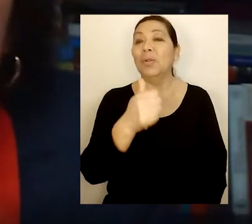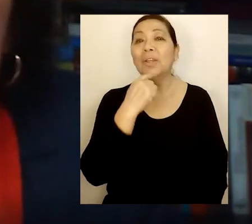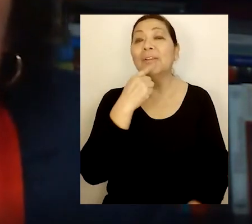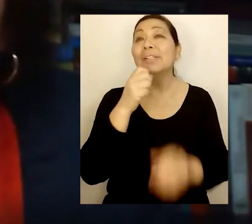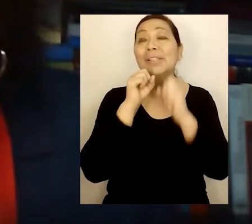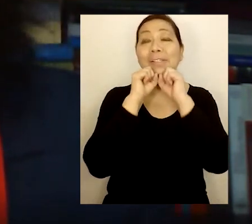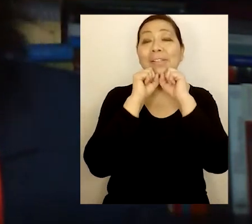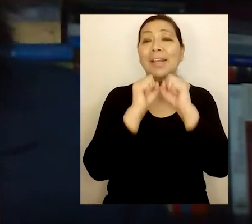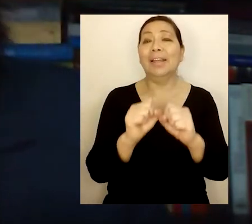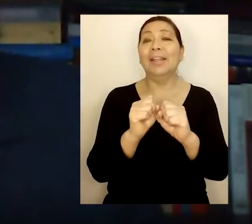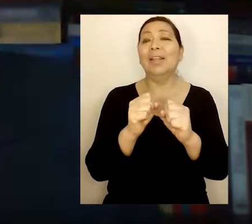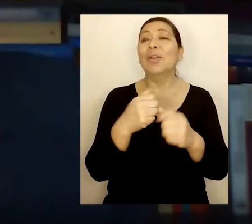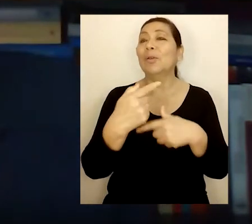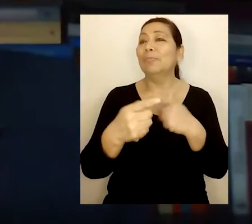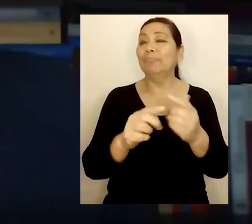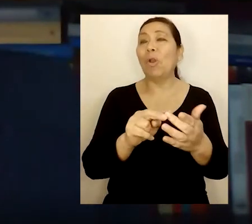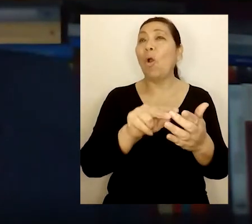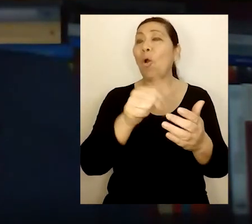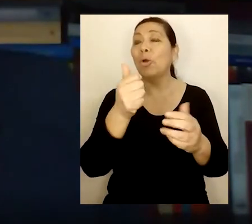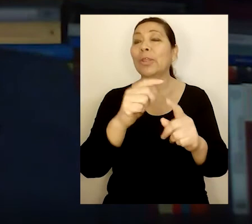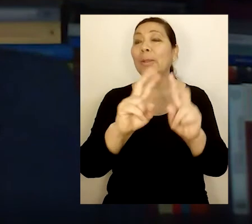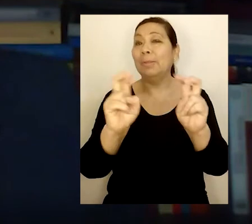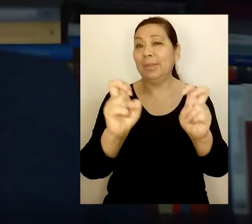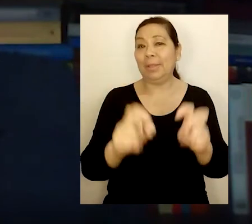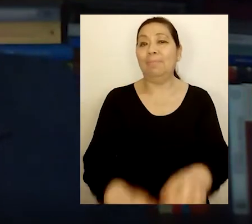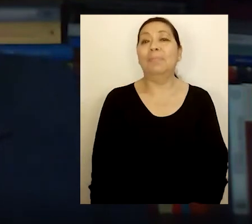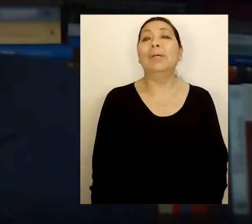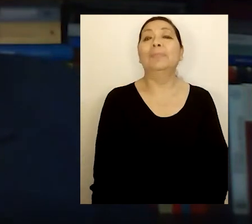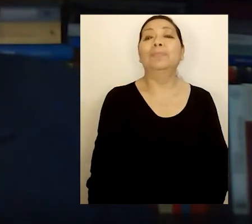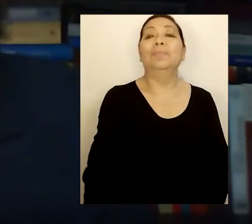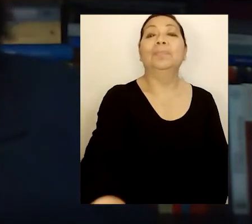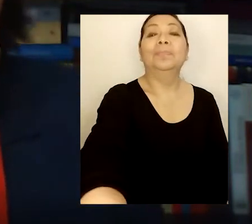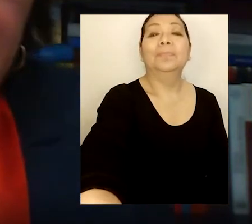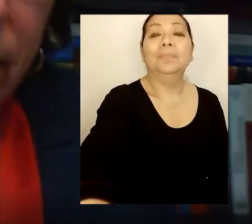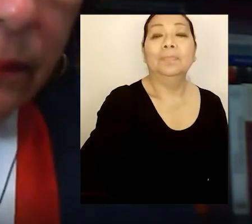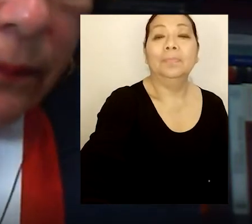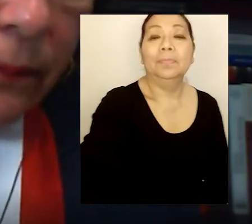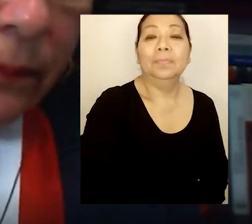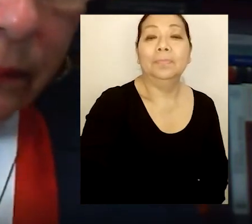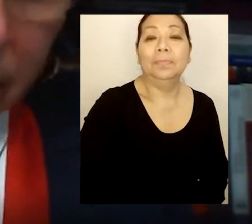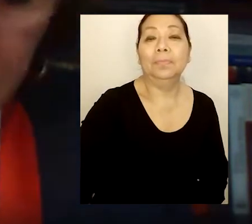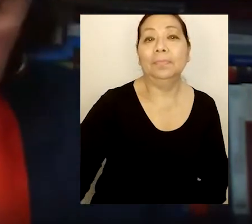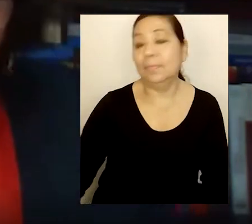cuenta, señor secretario relator, la siguiente causa.